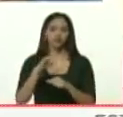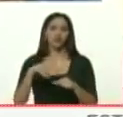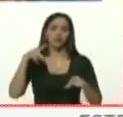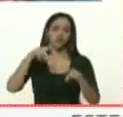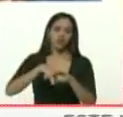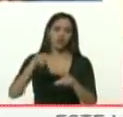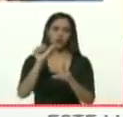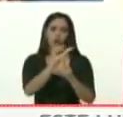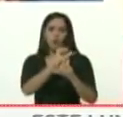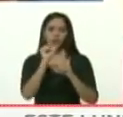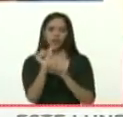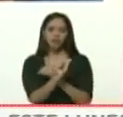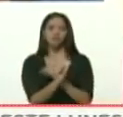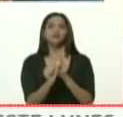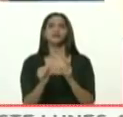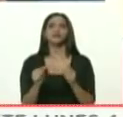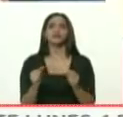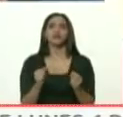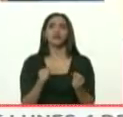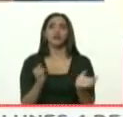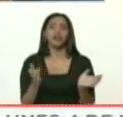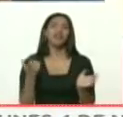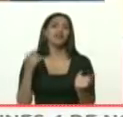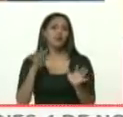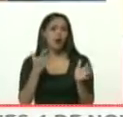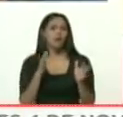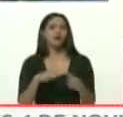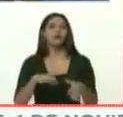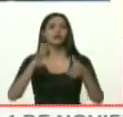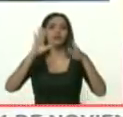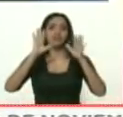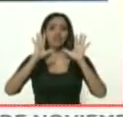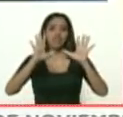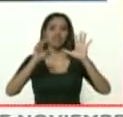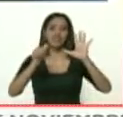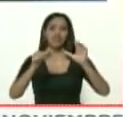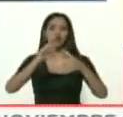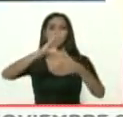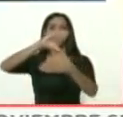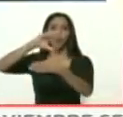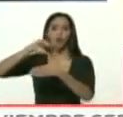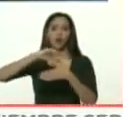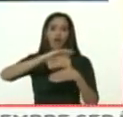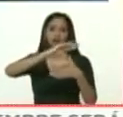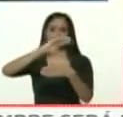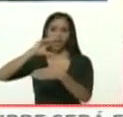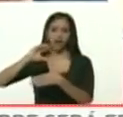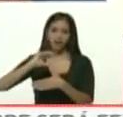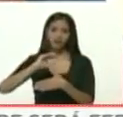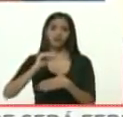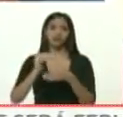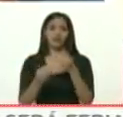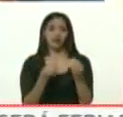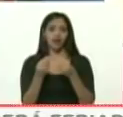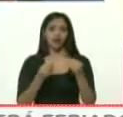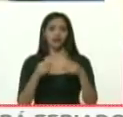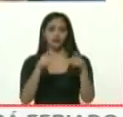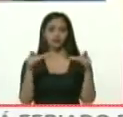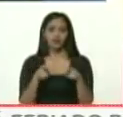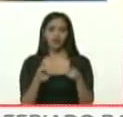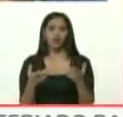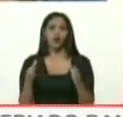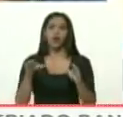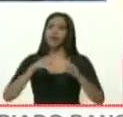bueno, tenemos previsto que ocurran 16 huracanes, que también afecta pues sus bandas nubosas, la zona de convergencia